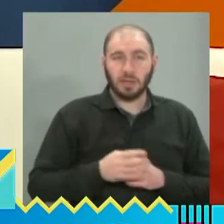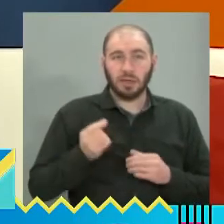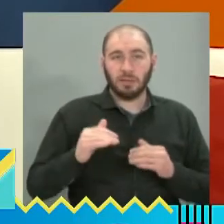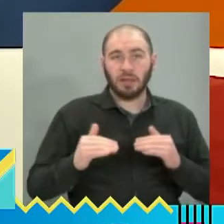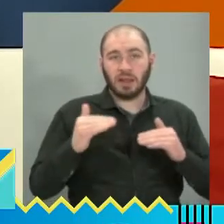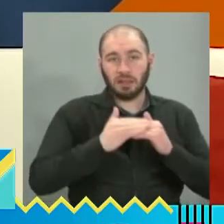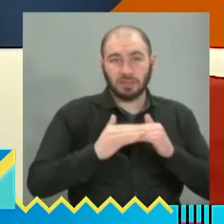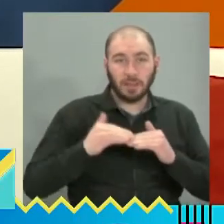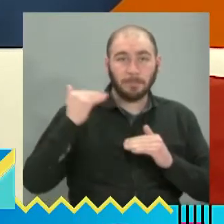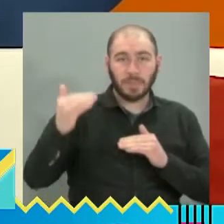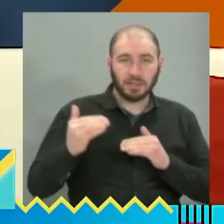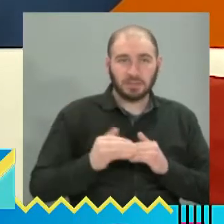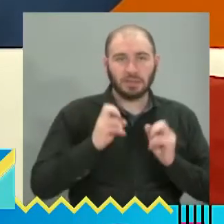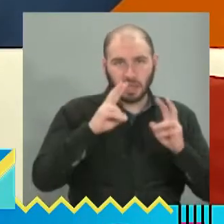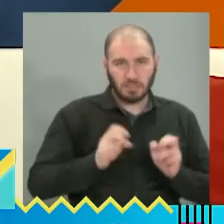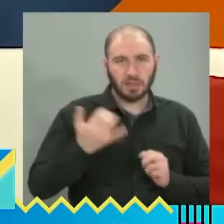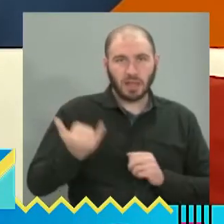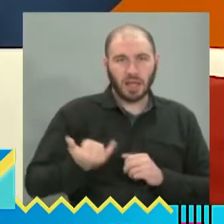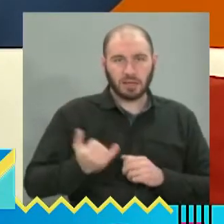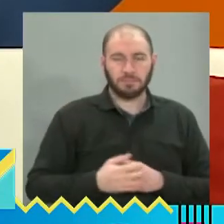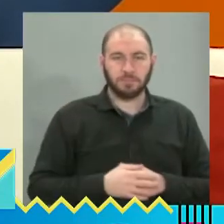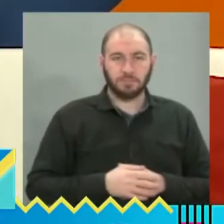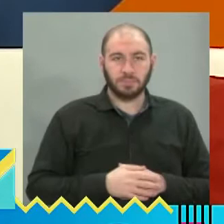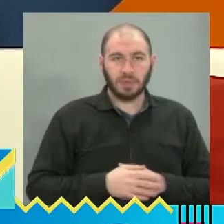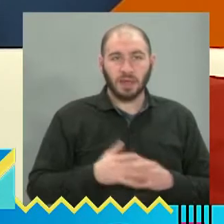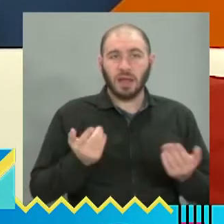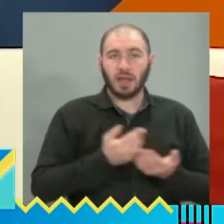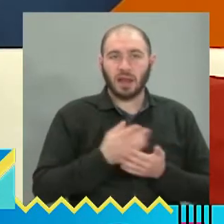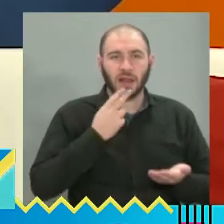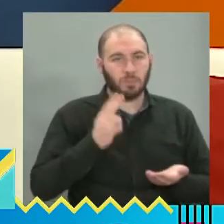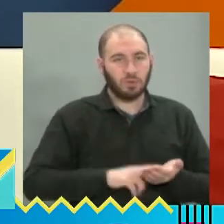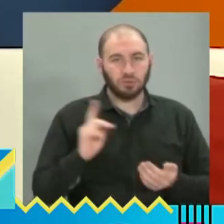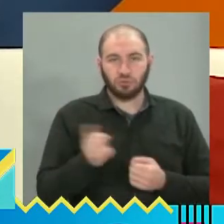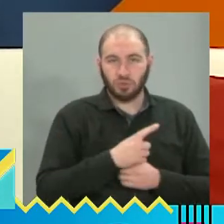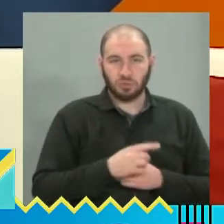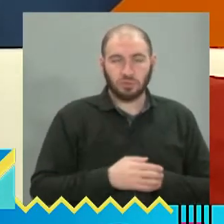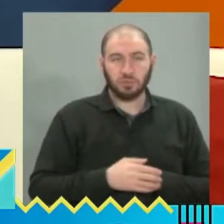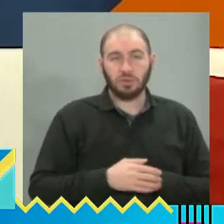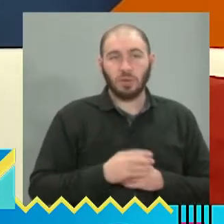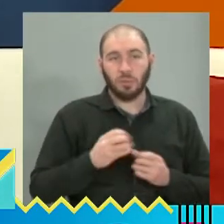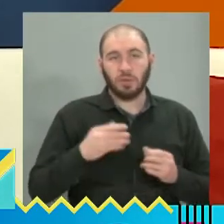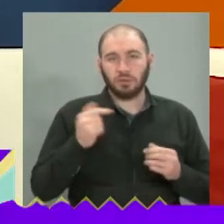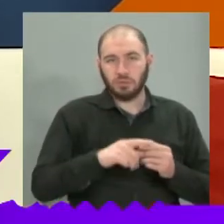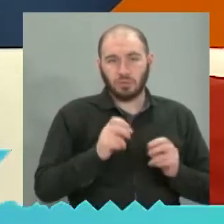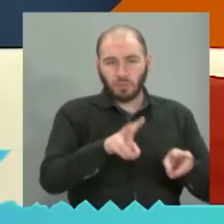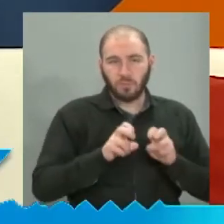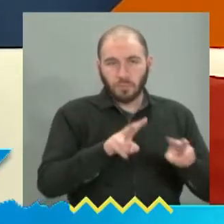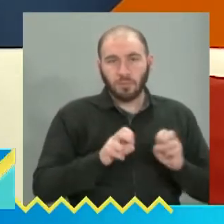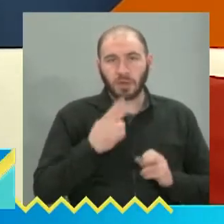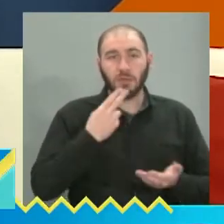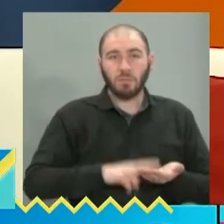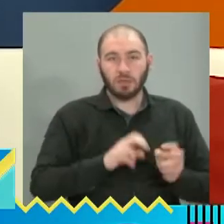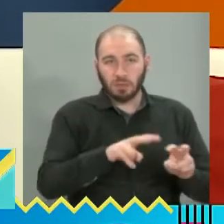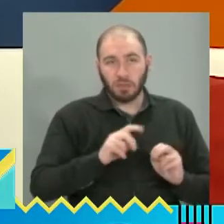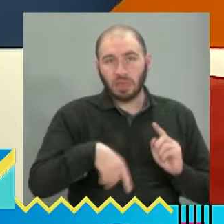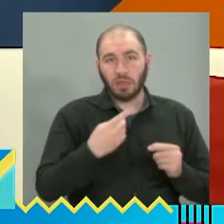ese límite, que está estudiado, está analizado, que en general es todo impuesto, porque todo es una máquina recaudadora de impuestos que